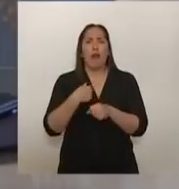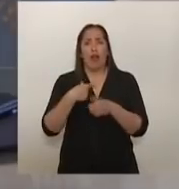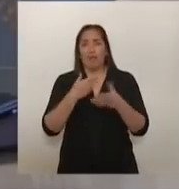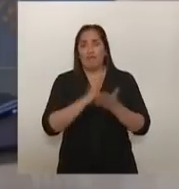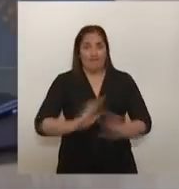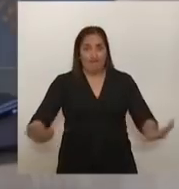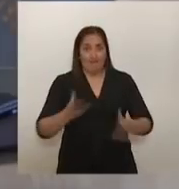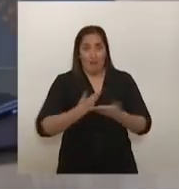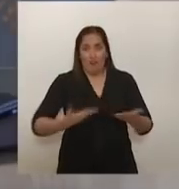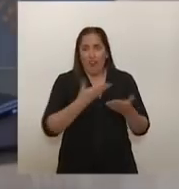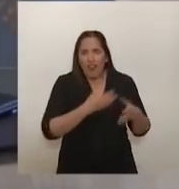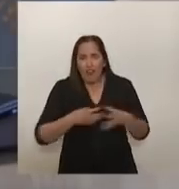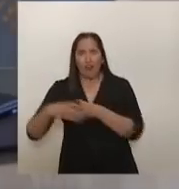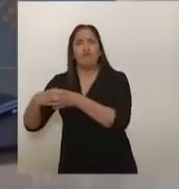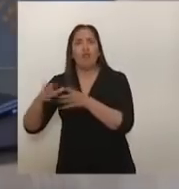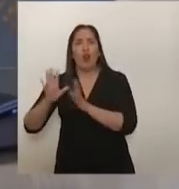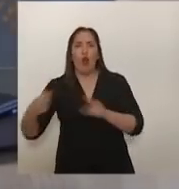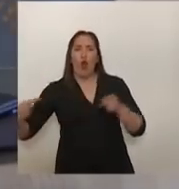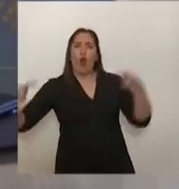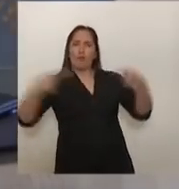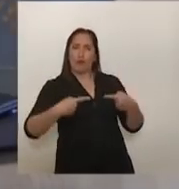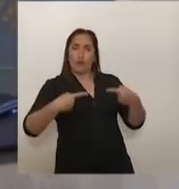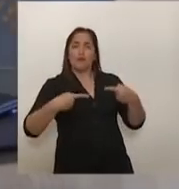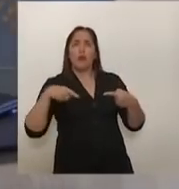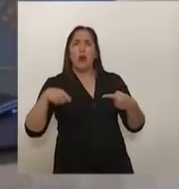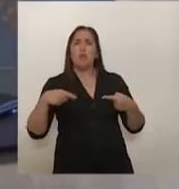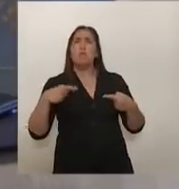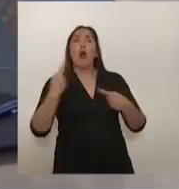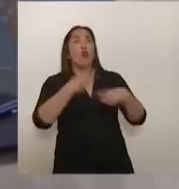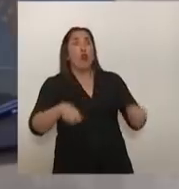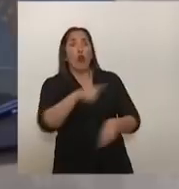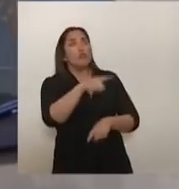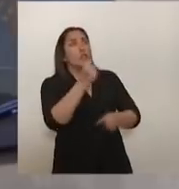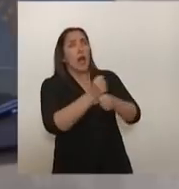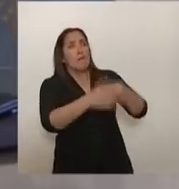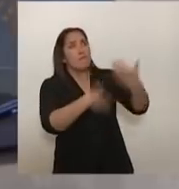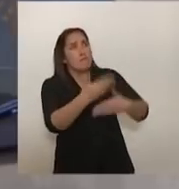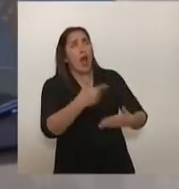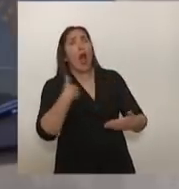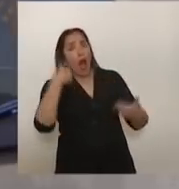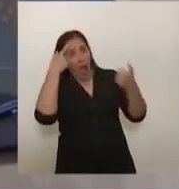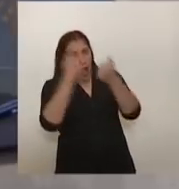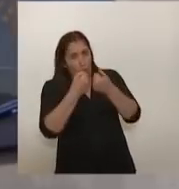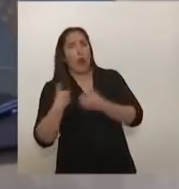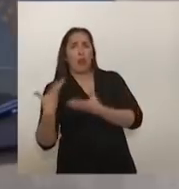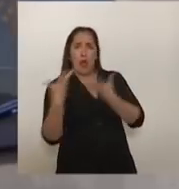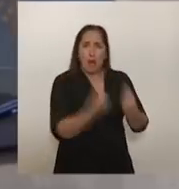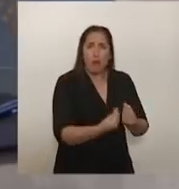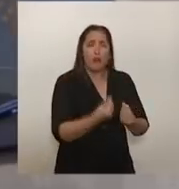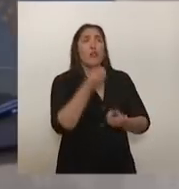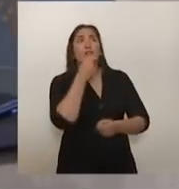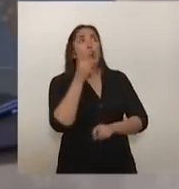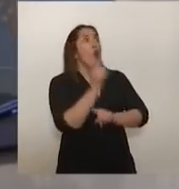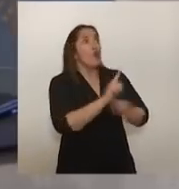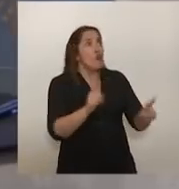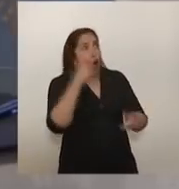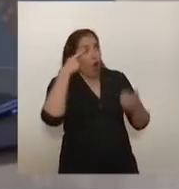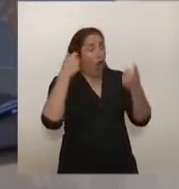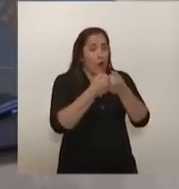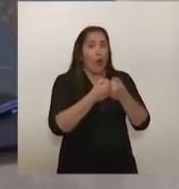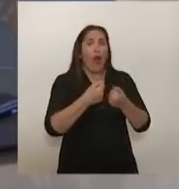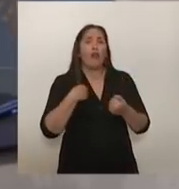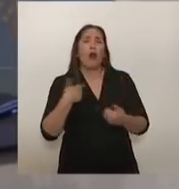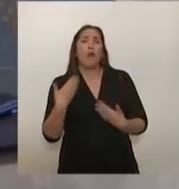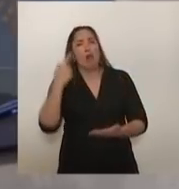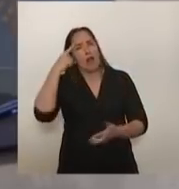distinta, apoyando las cosas con las que estamos de acuerdo y proponiendo alternativas cuando no estemos de acuerdo, pero